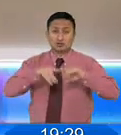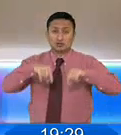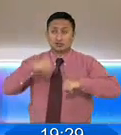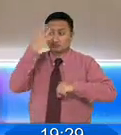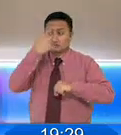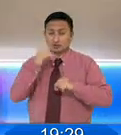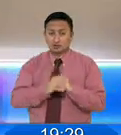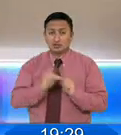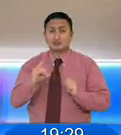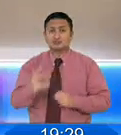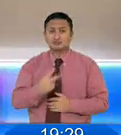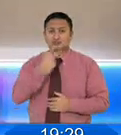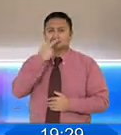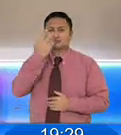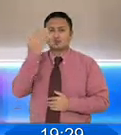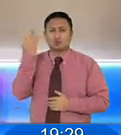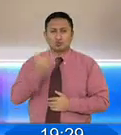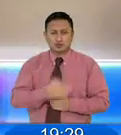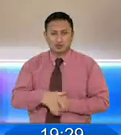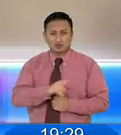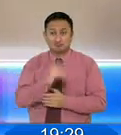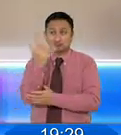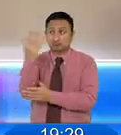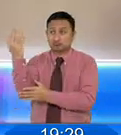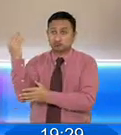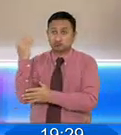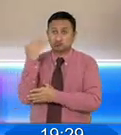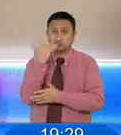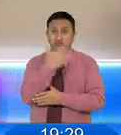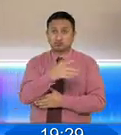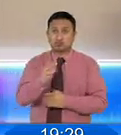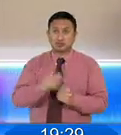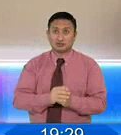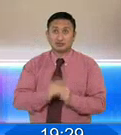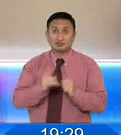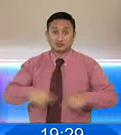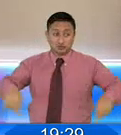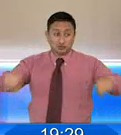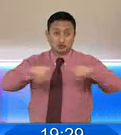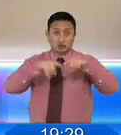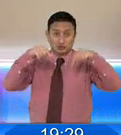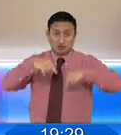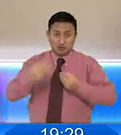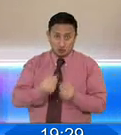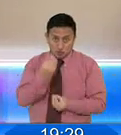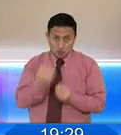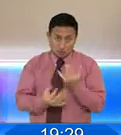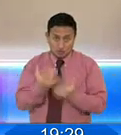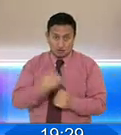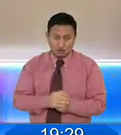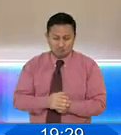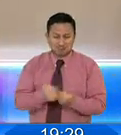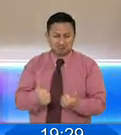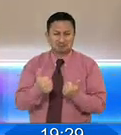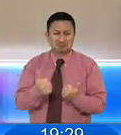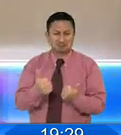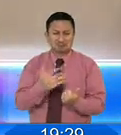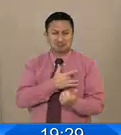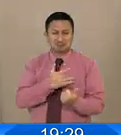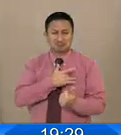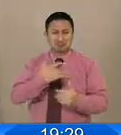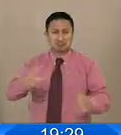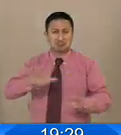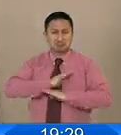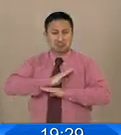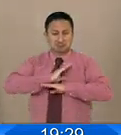de aire, llena de árboles, unos lindos papales, alberja, fréjol y todo lo que se da aquí. Una satisfacción total, créame. Estoy